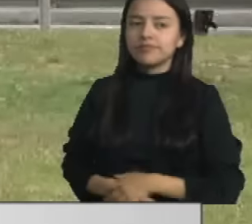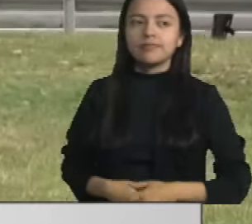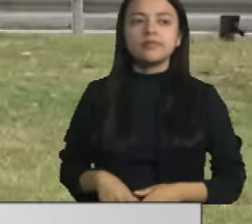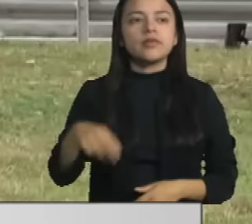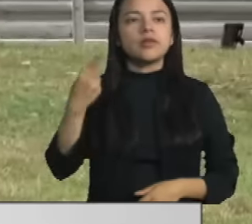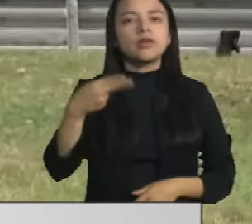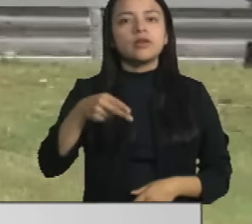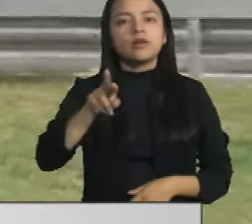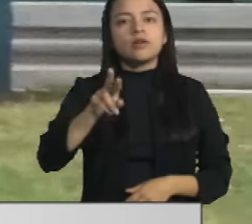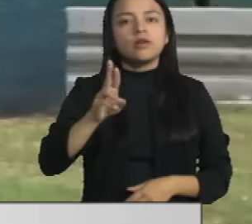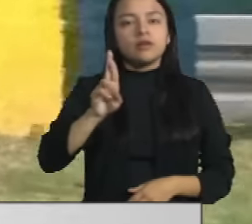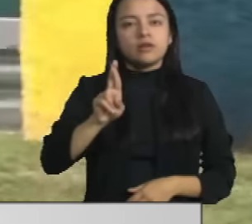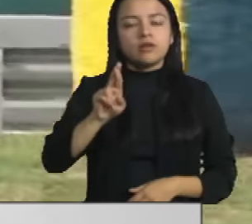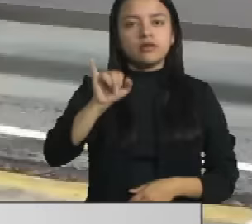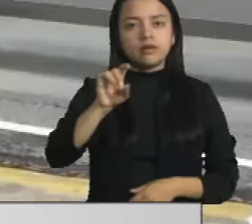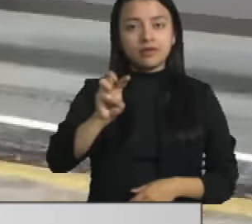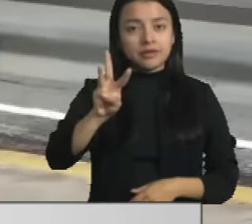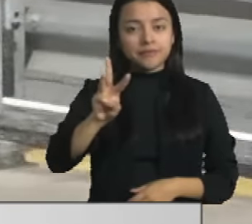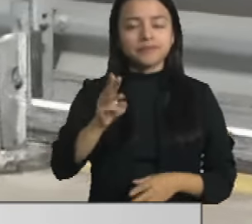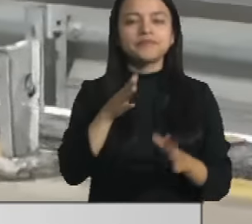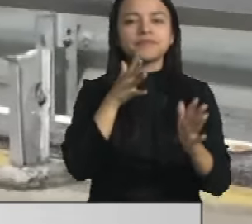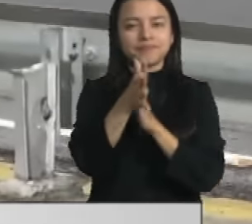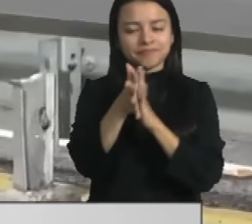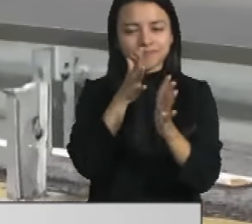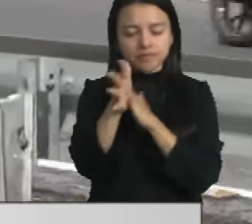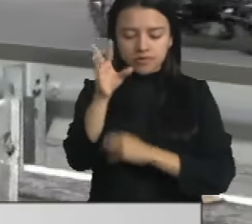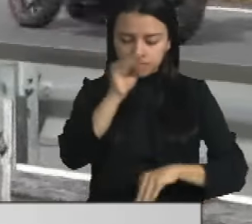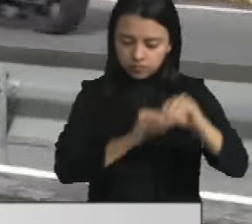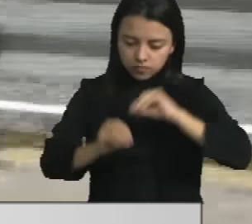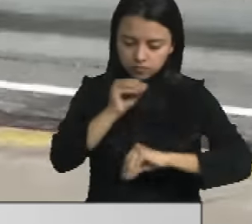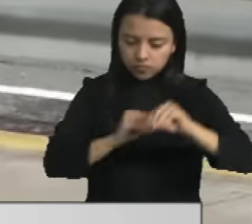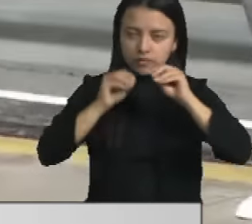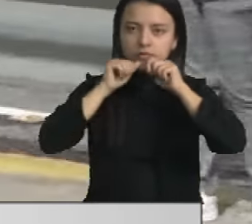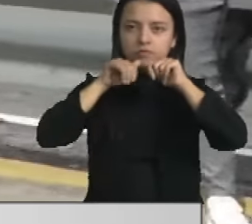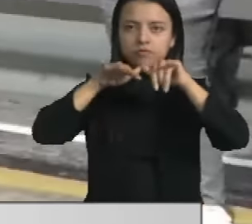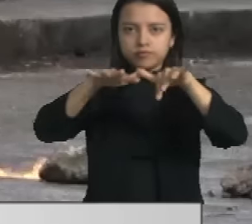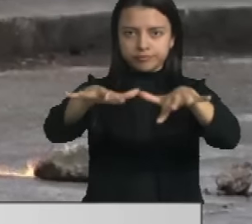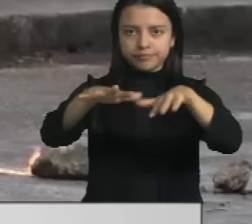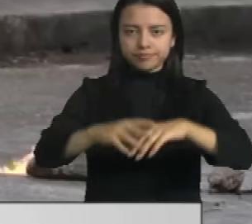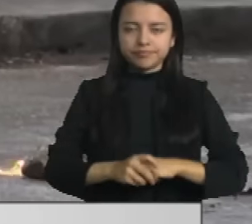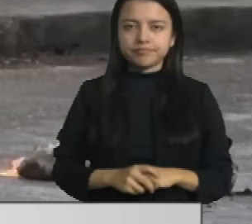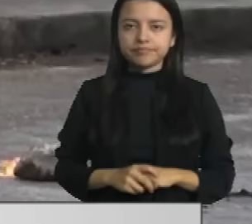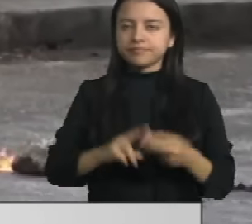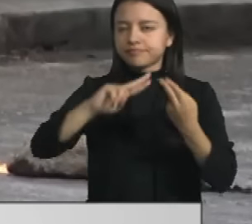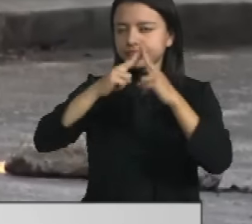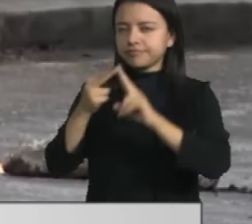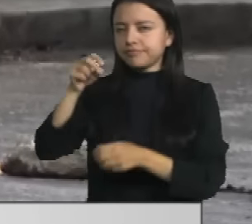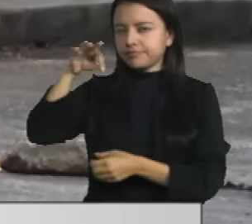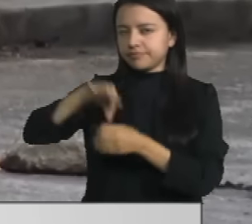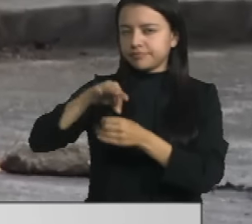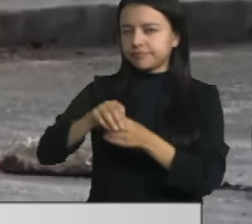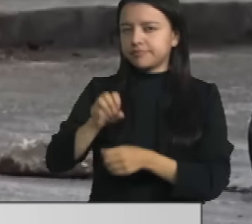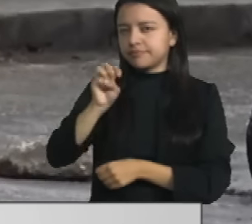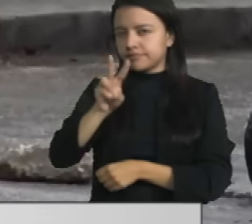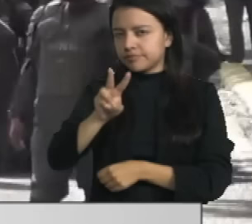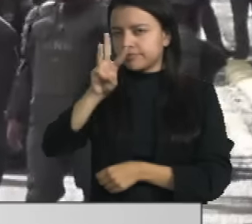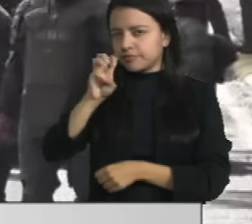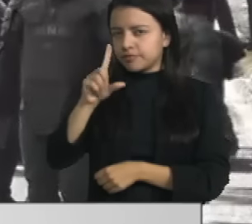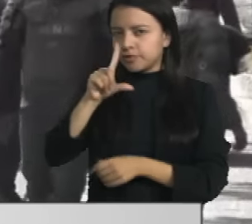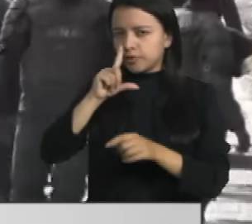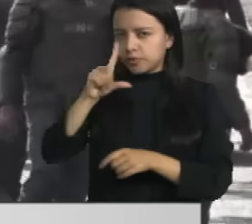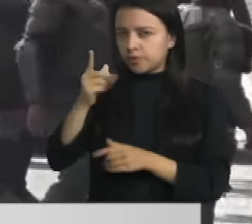Derechos Humanos denunció la represión política que vive el pueblo venezolano tras los comicios del pasado 18 de julio, los cuales